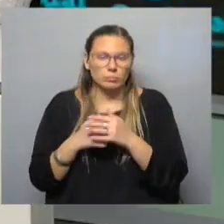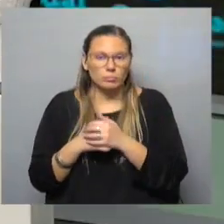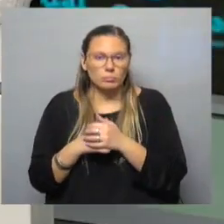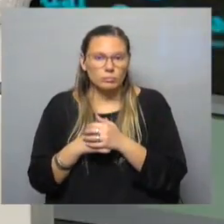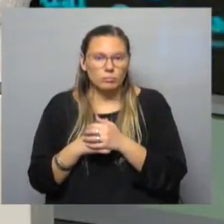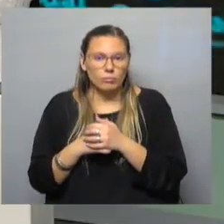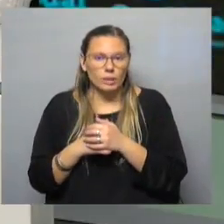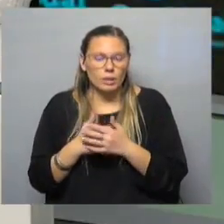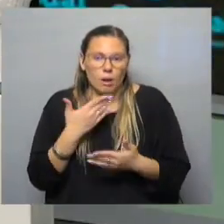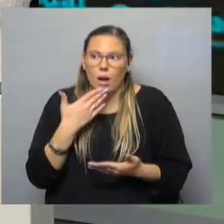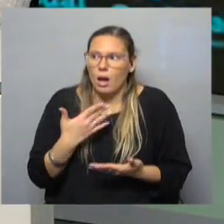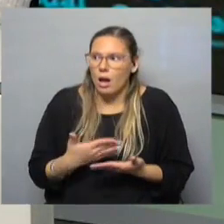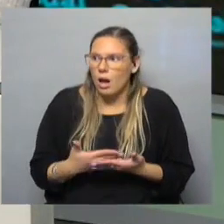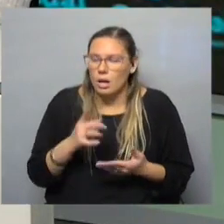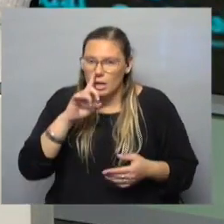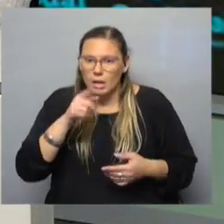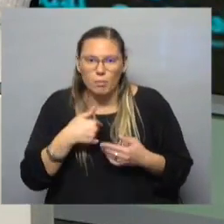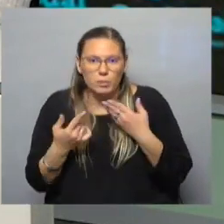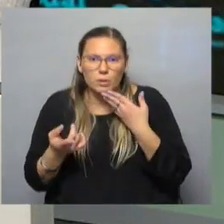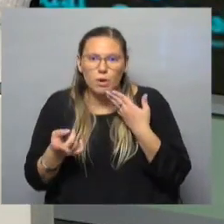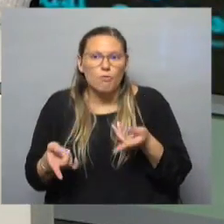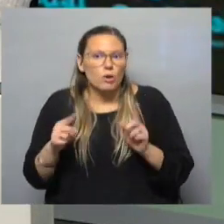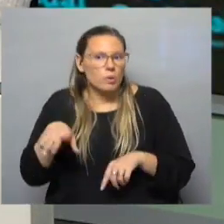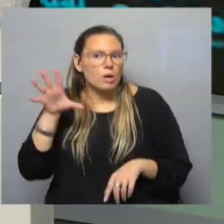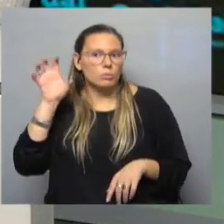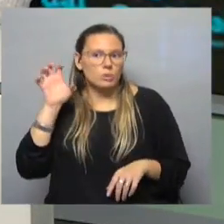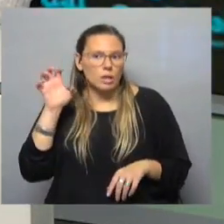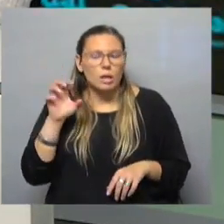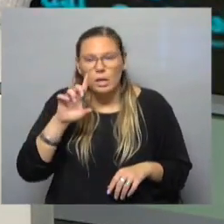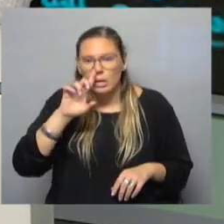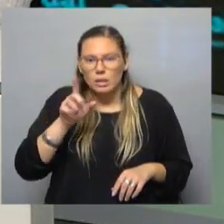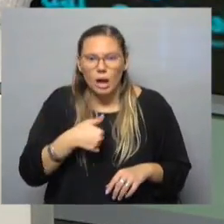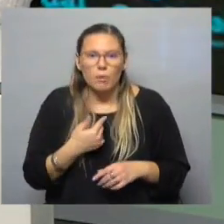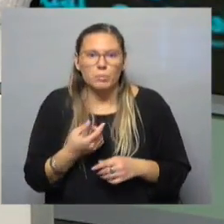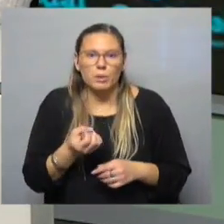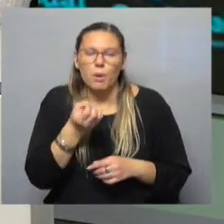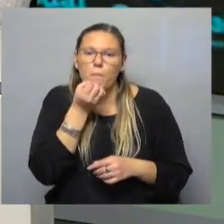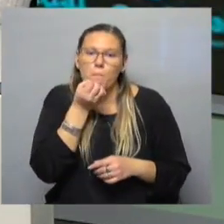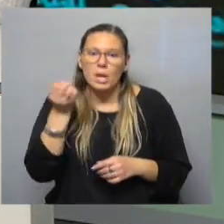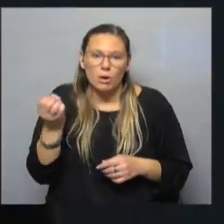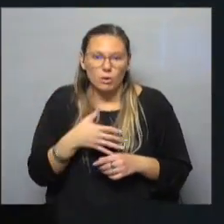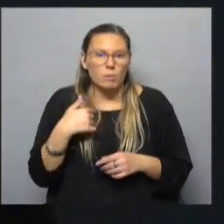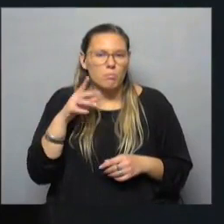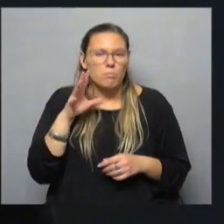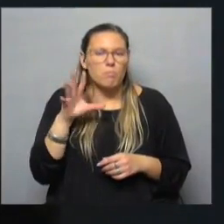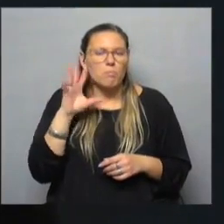nada, estaban maravillados de lo rápido que volví a escuchar, de lo rápido que me rehabilité. Yo me